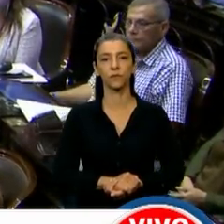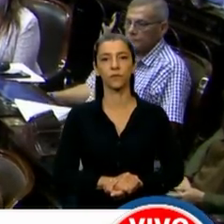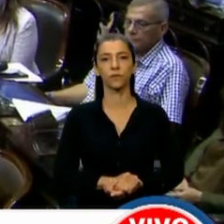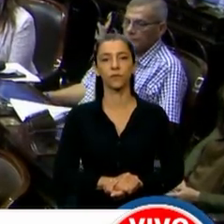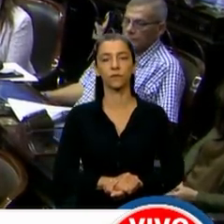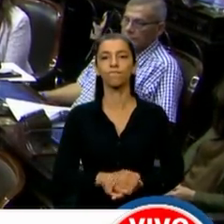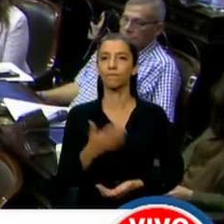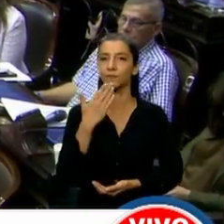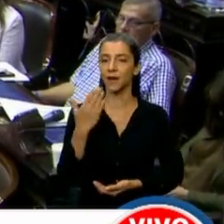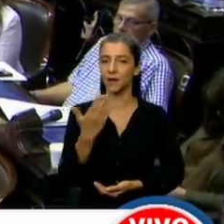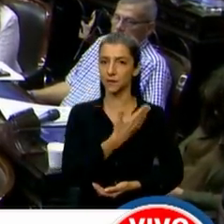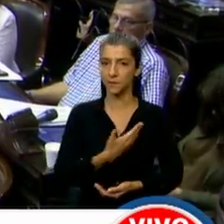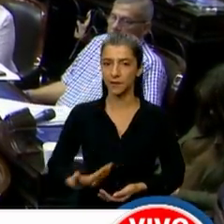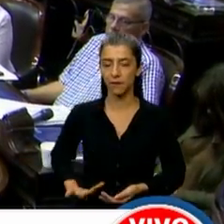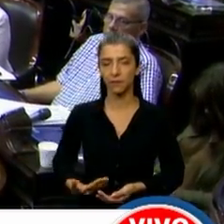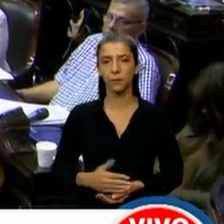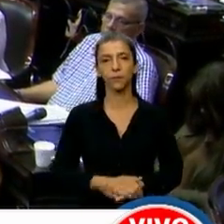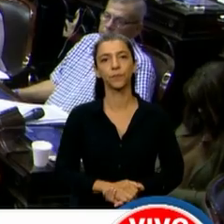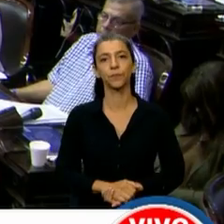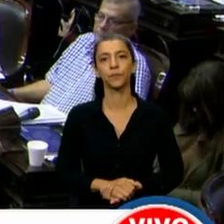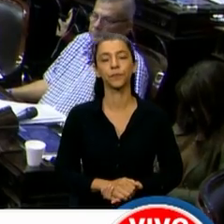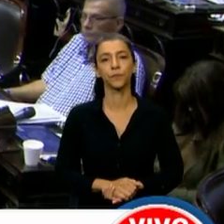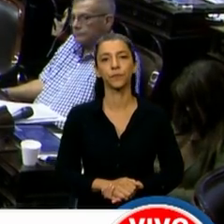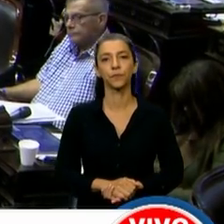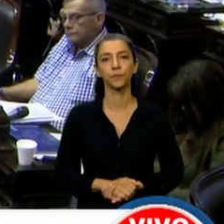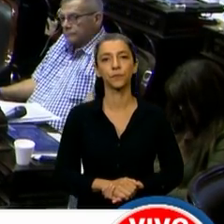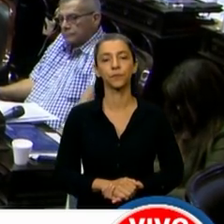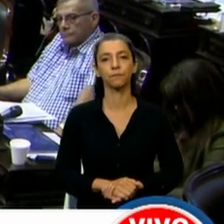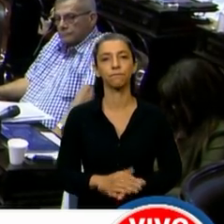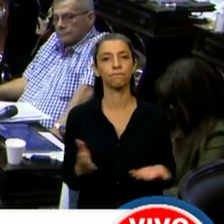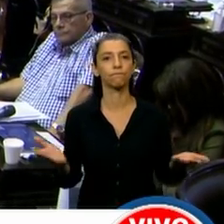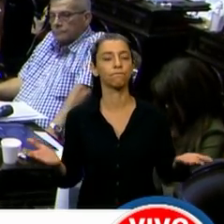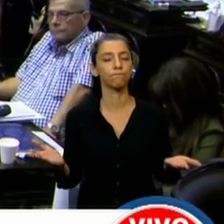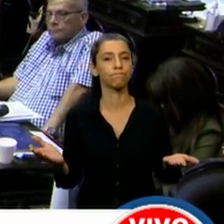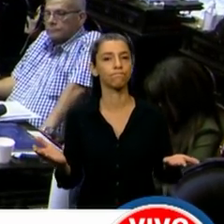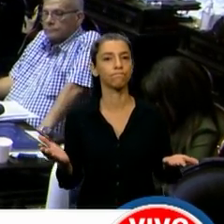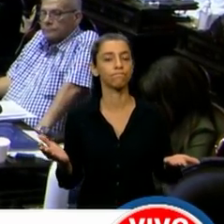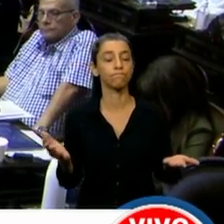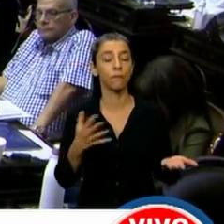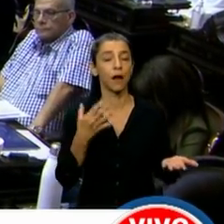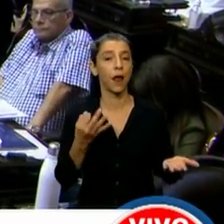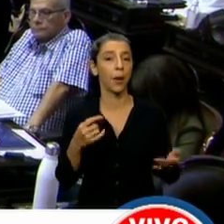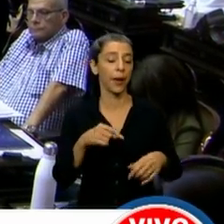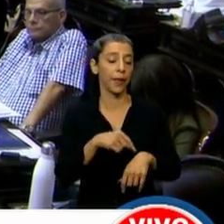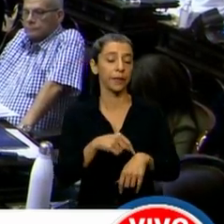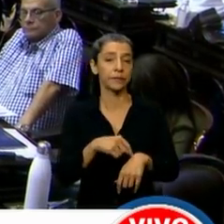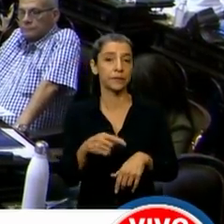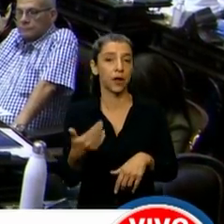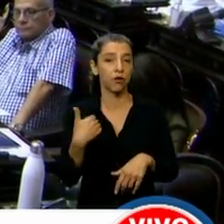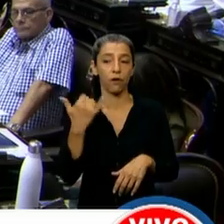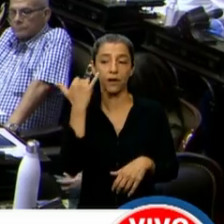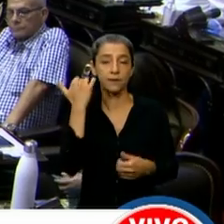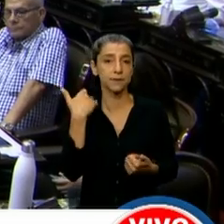gracias presidente bueno la verdad que ya está ahora habiendo escuchado